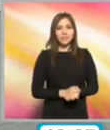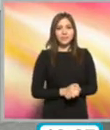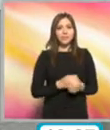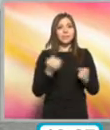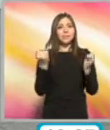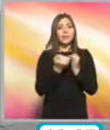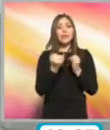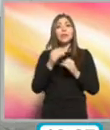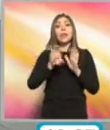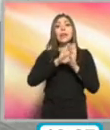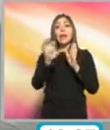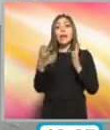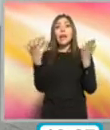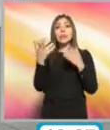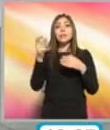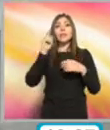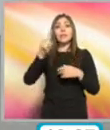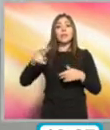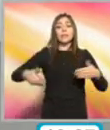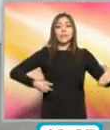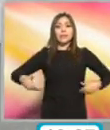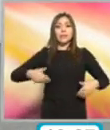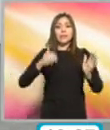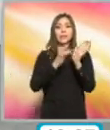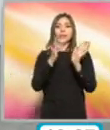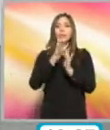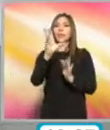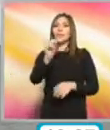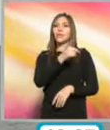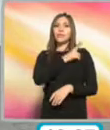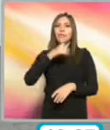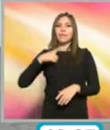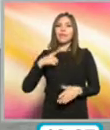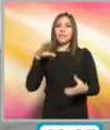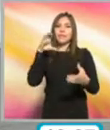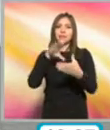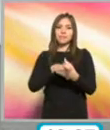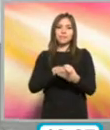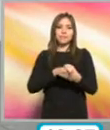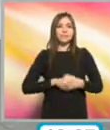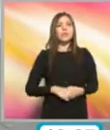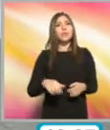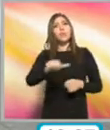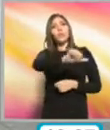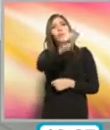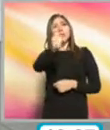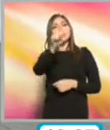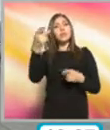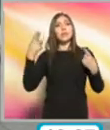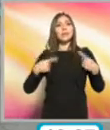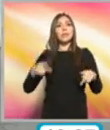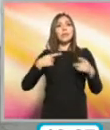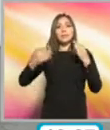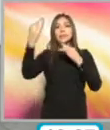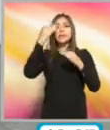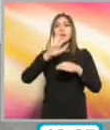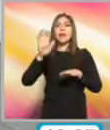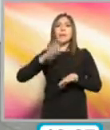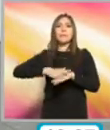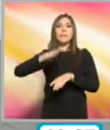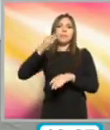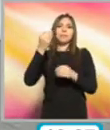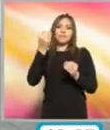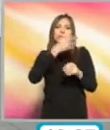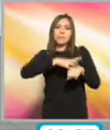de si interpreta a Jesucristo, no ser casado. Los otros personajes que ya son mayores, pues también